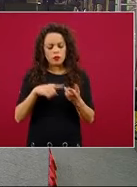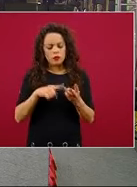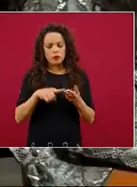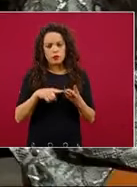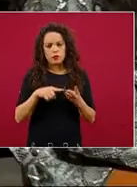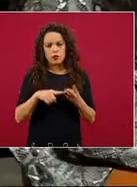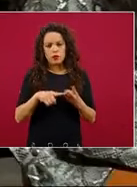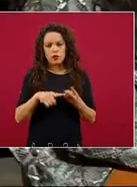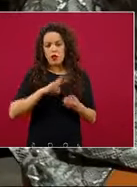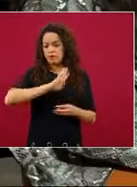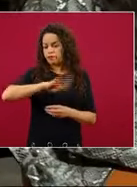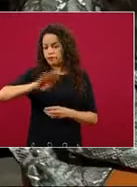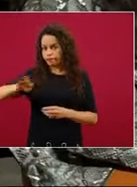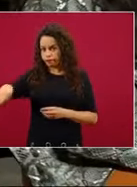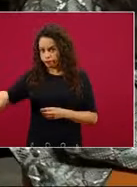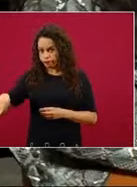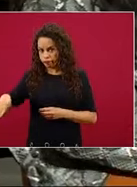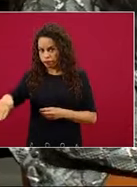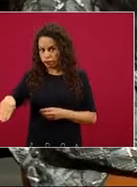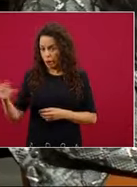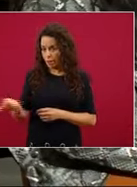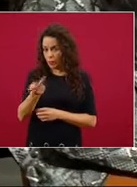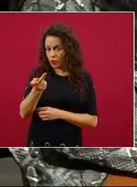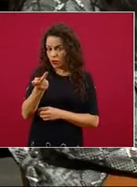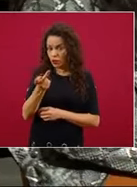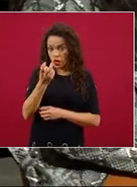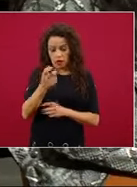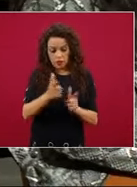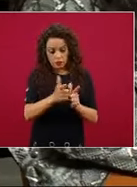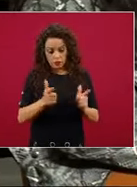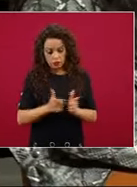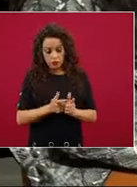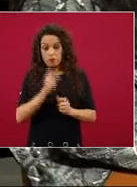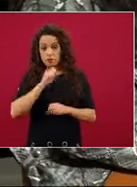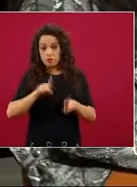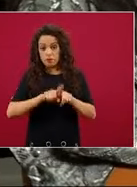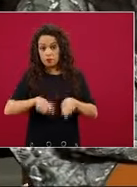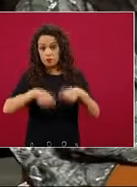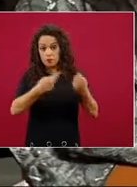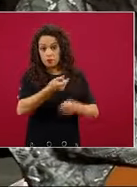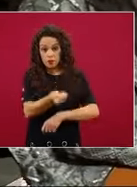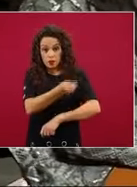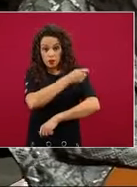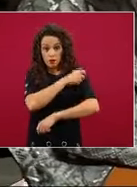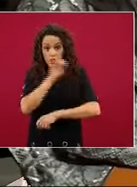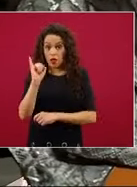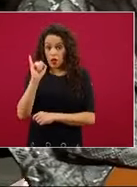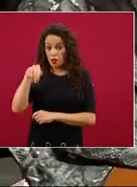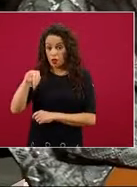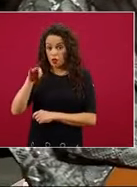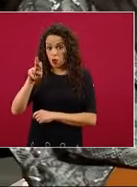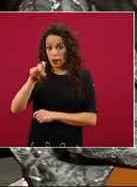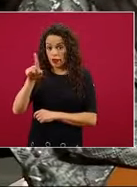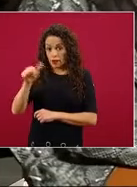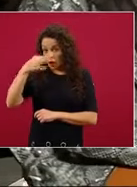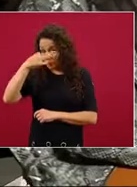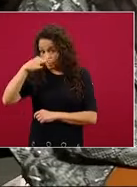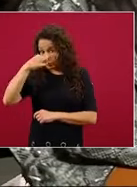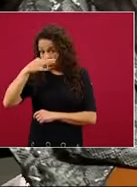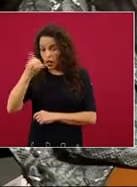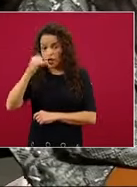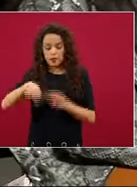de funciones? Preguntarle si también a este grupo están poniéndole la vacuna de la influenza. Y para el doctor Gatell,